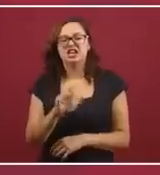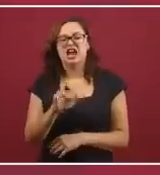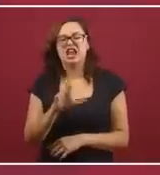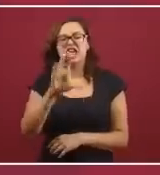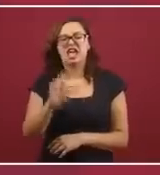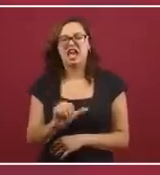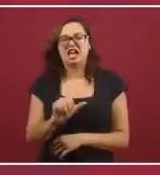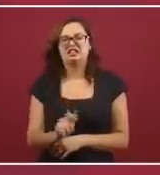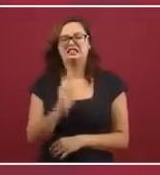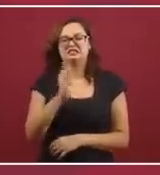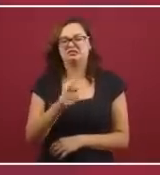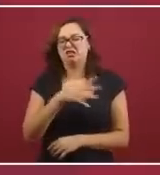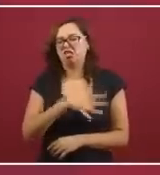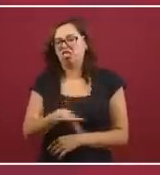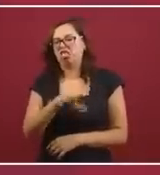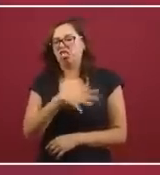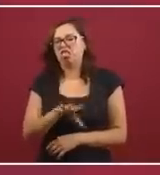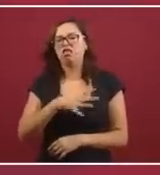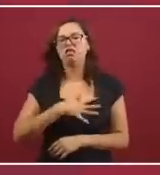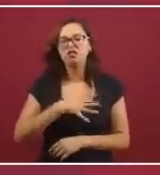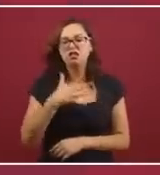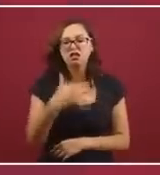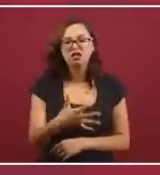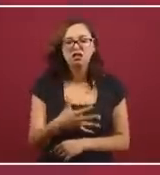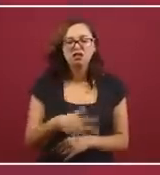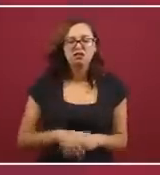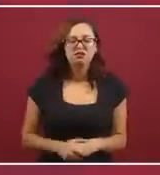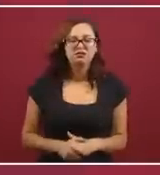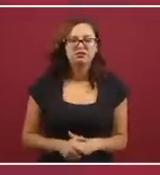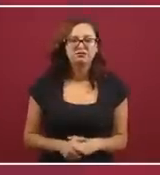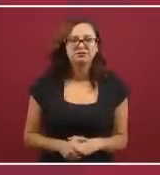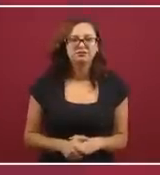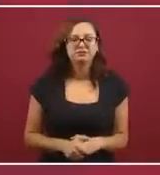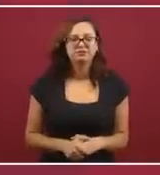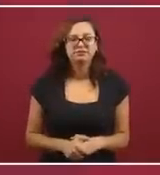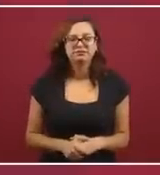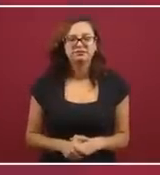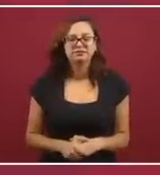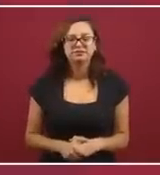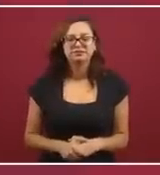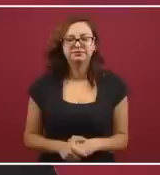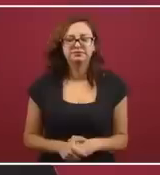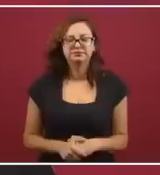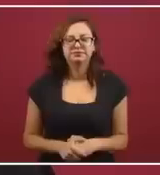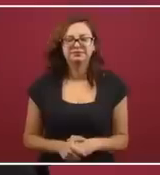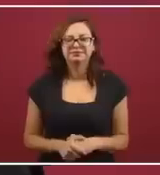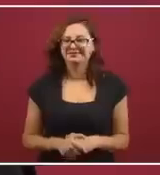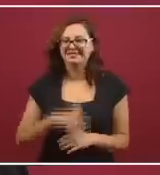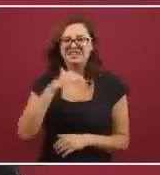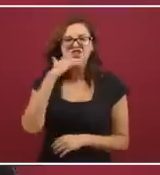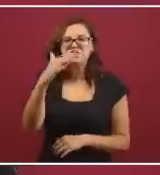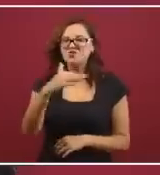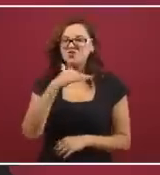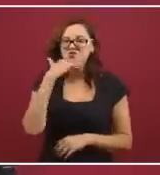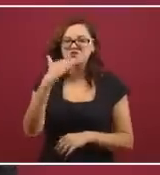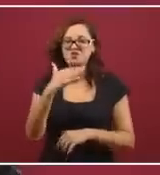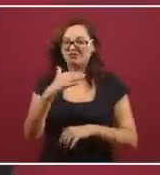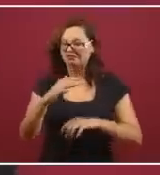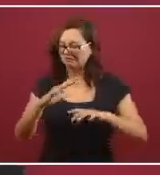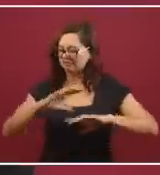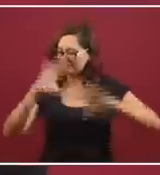y es carec y este nada de corrupción es